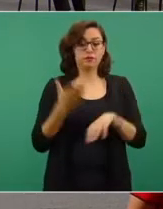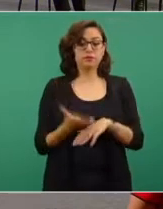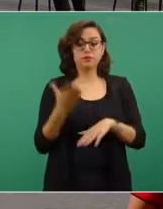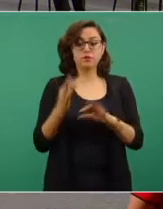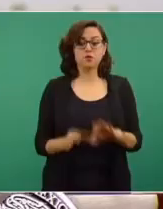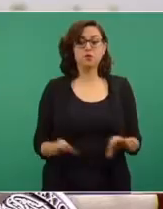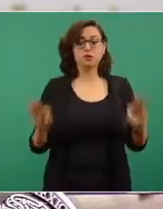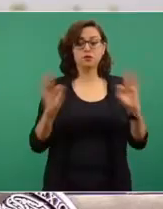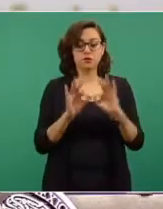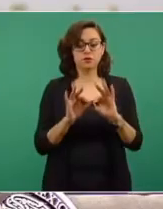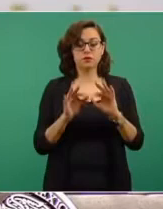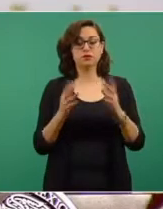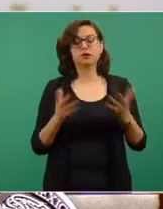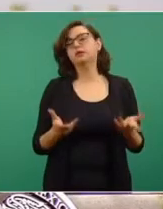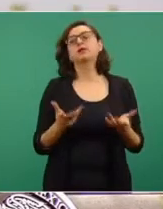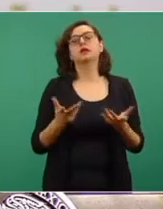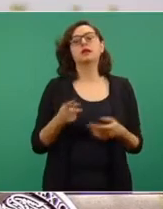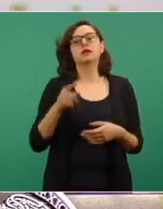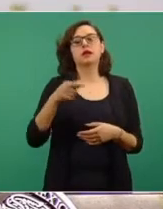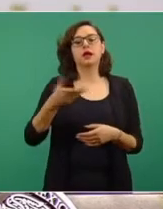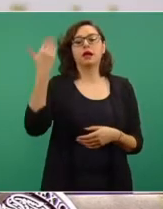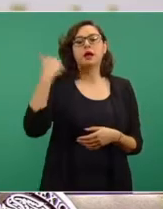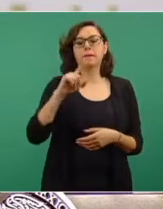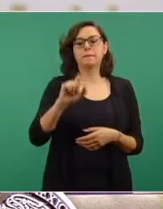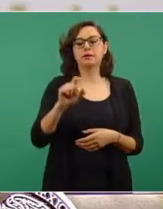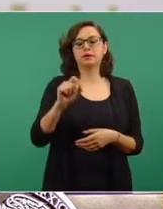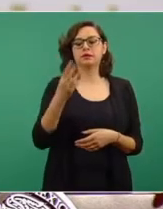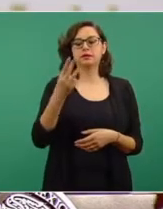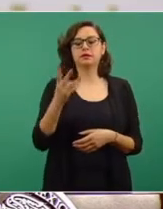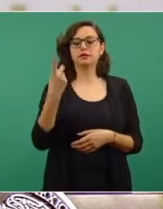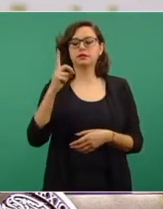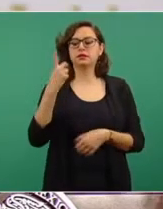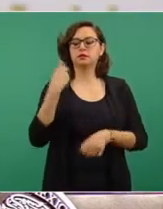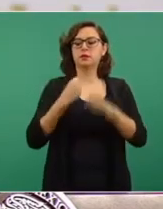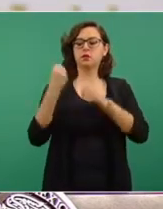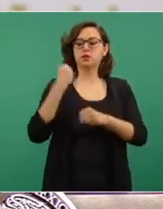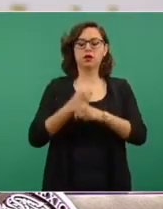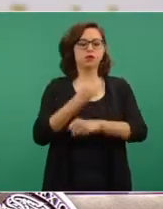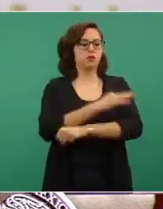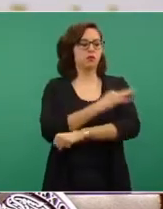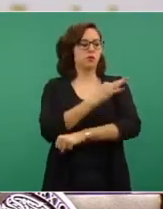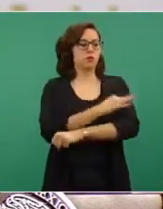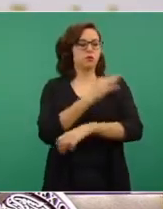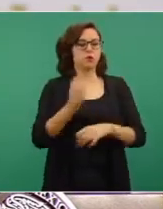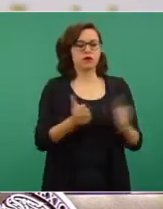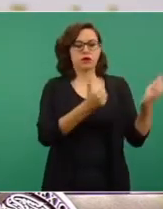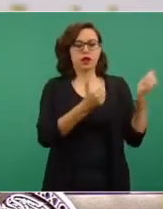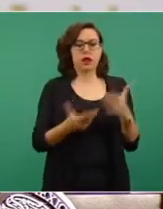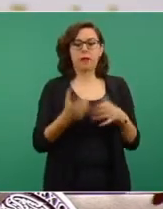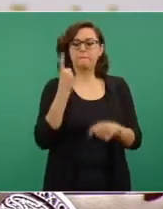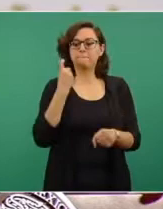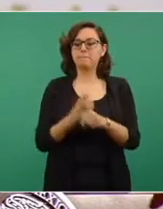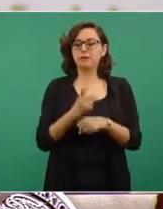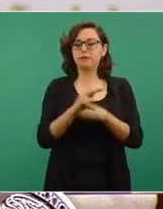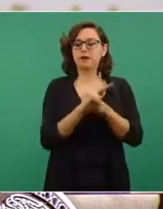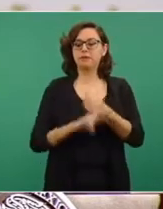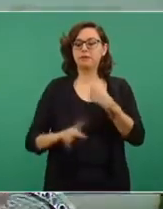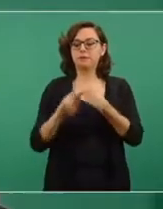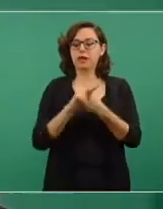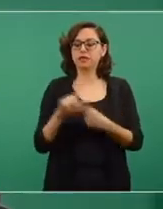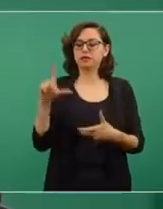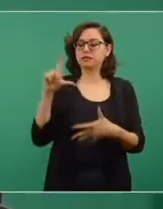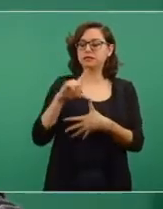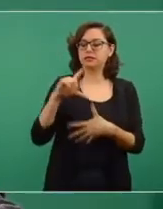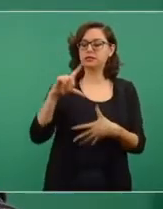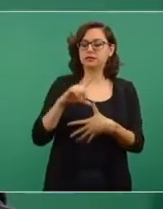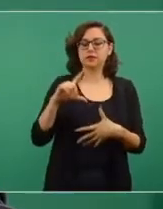llegada de las vacunas, que en México fue el 23 de diciembre del año pasado, cuando fuimos el primer país de América Latina en empezar